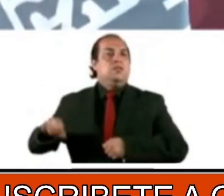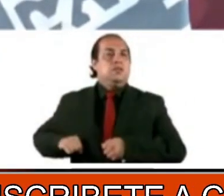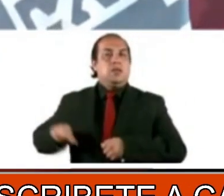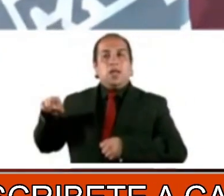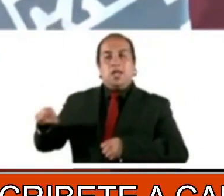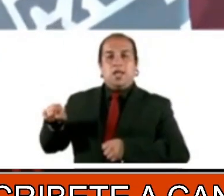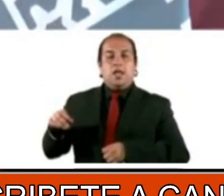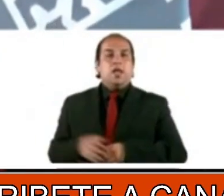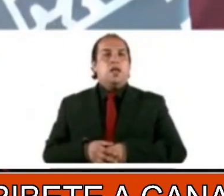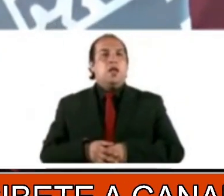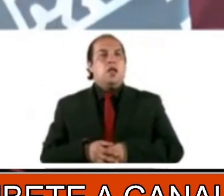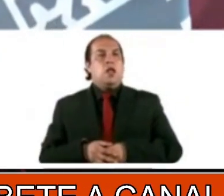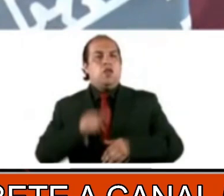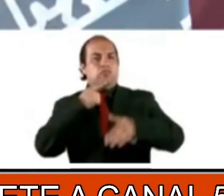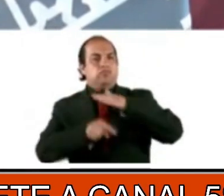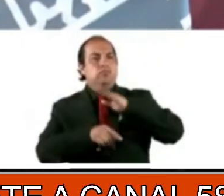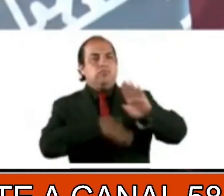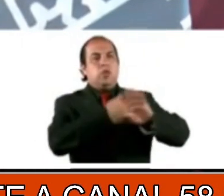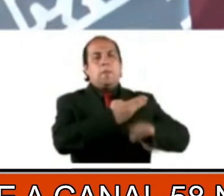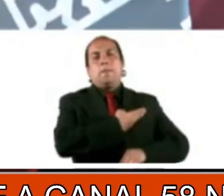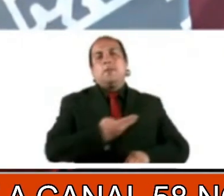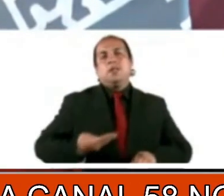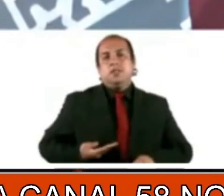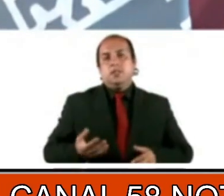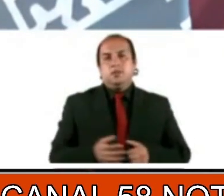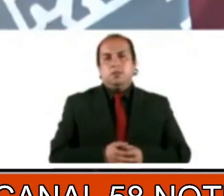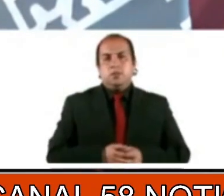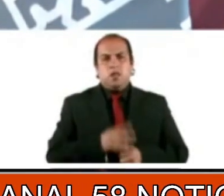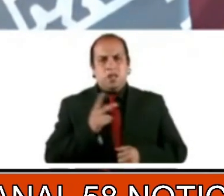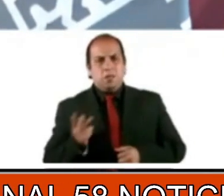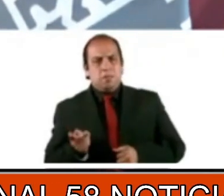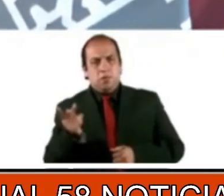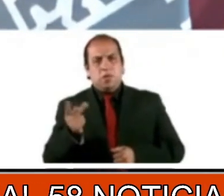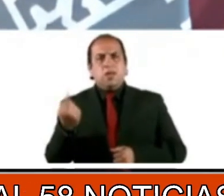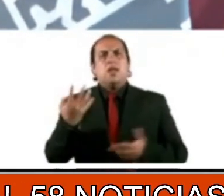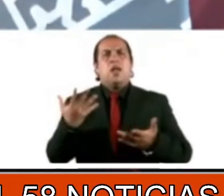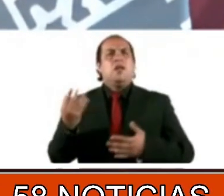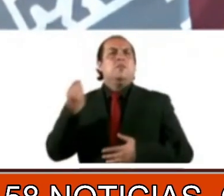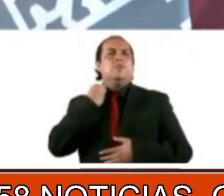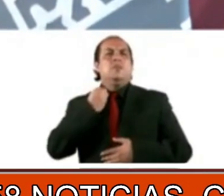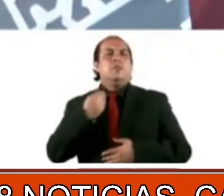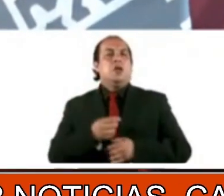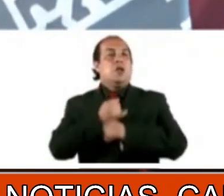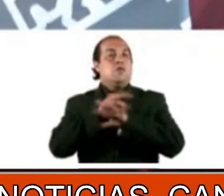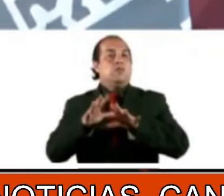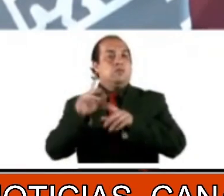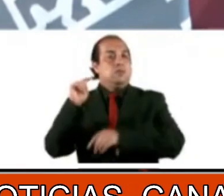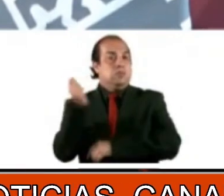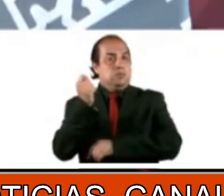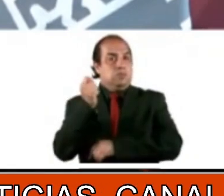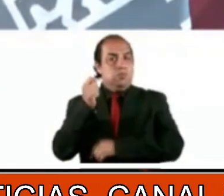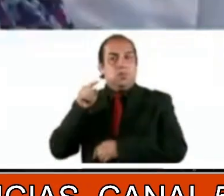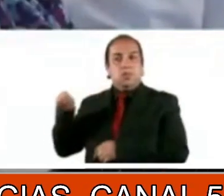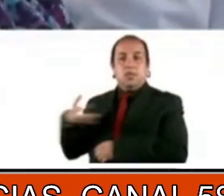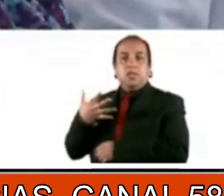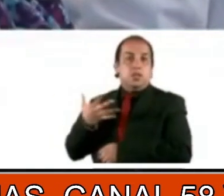contra del presidente de la República. Y la pregunta es ¿qué hacía un abogado en un reporte técnico? Y un abogado además, pues que tiene una